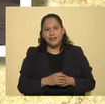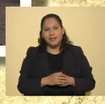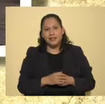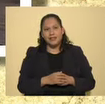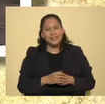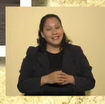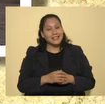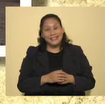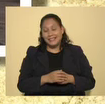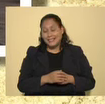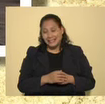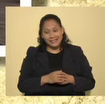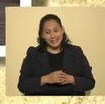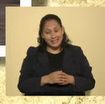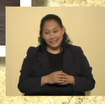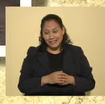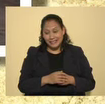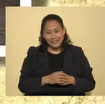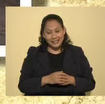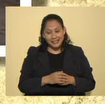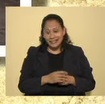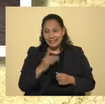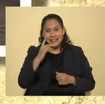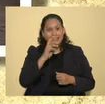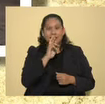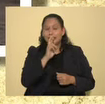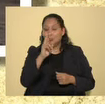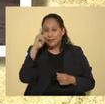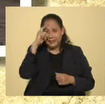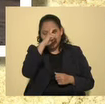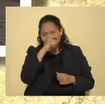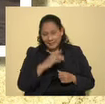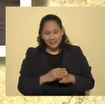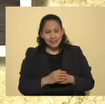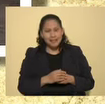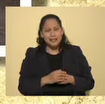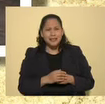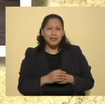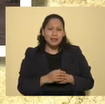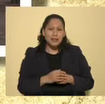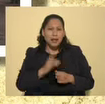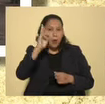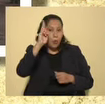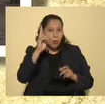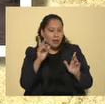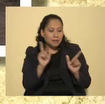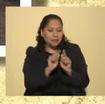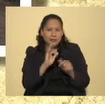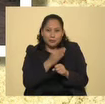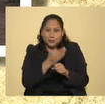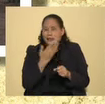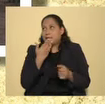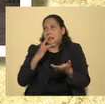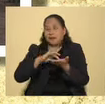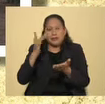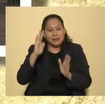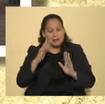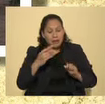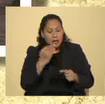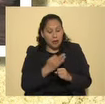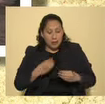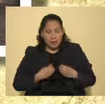No me cuesta mucho trabajo contestar esa pregunta, pero hola, ya con eso me conformo, ¿no? Ya estar